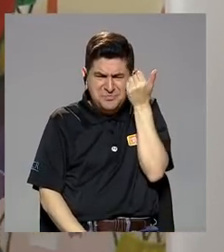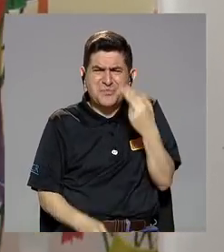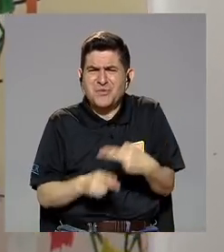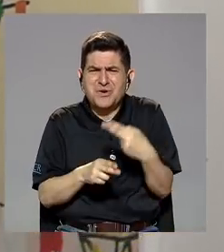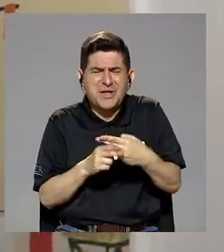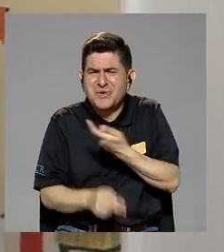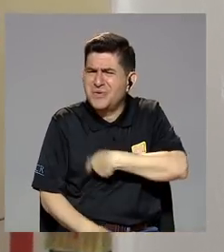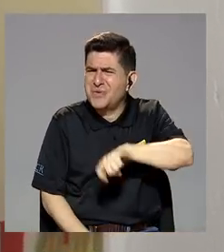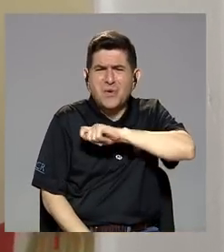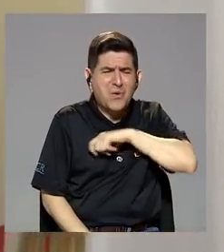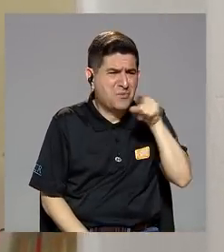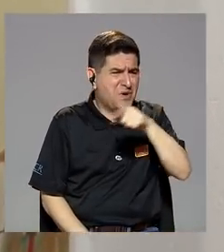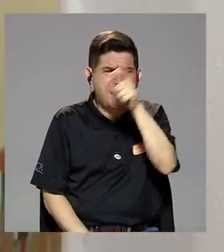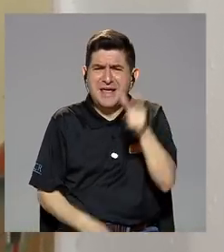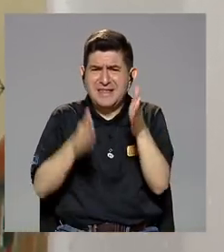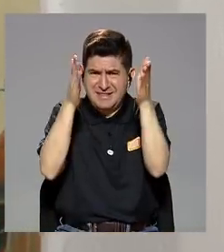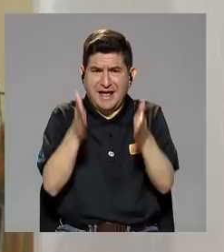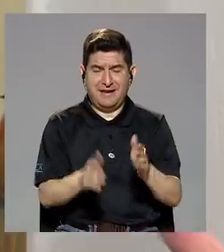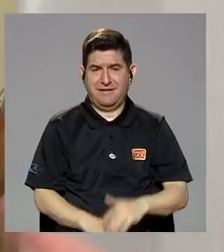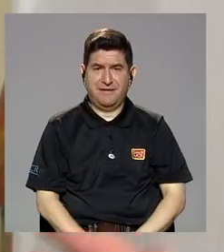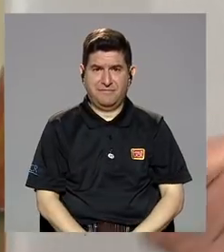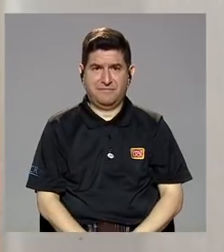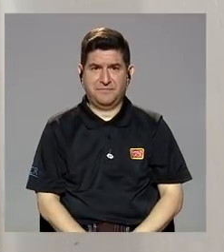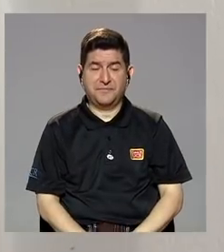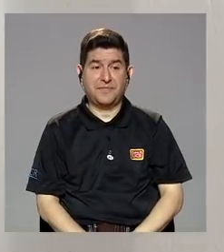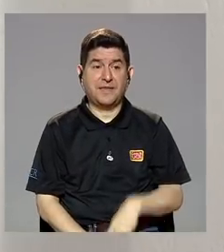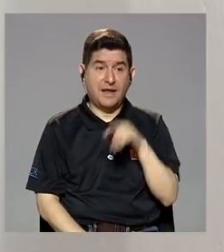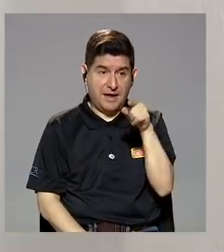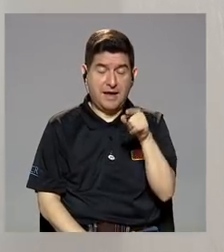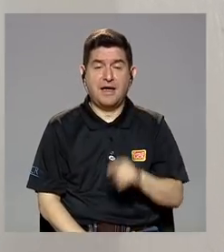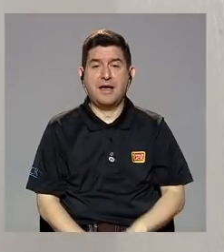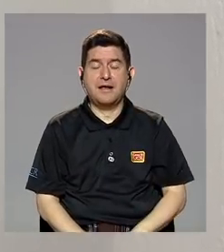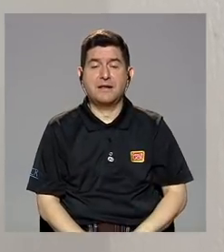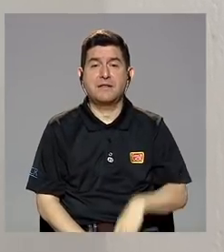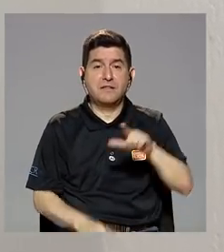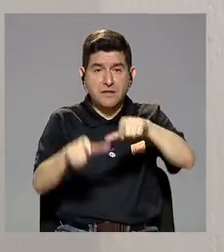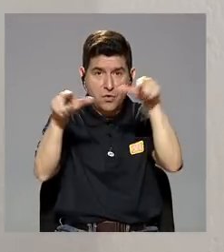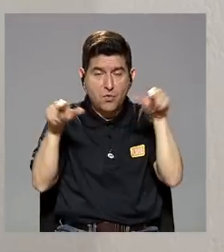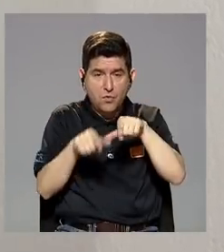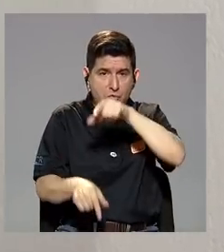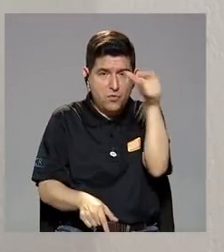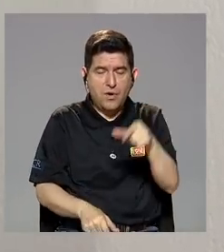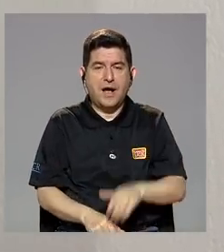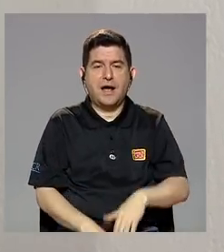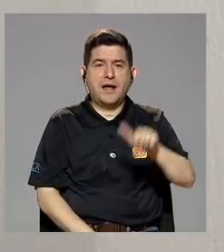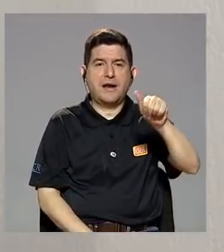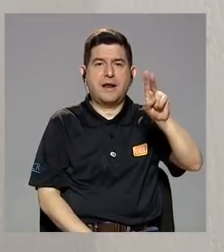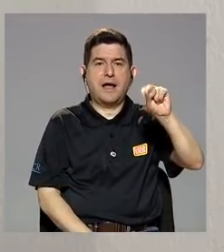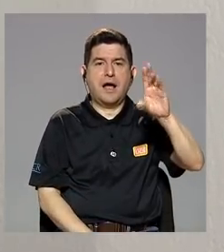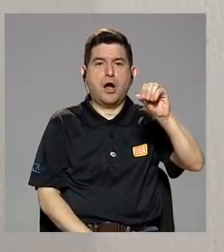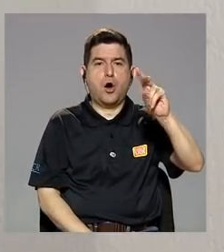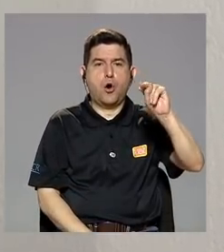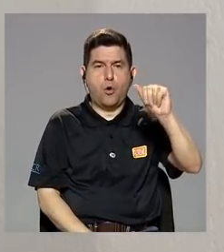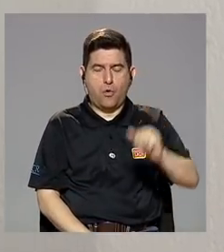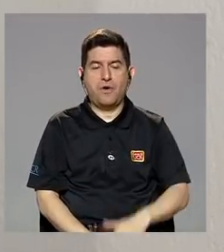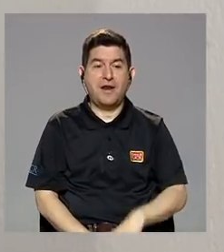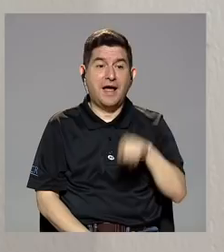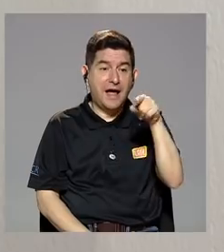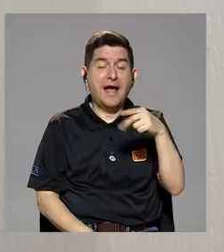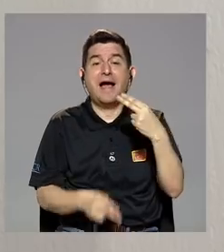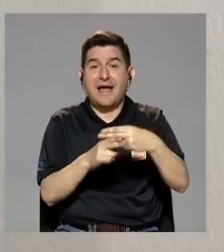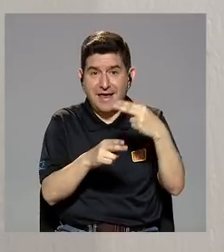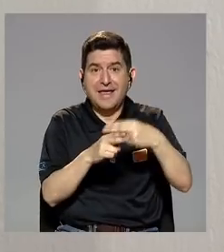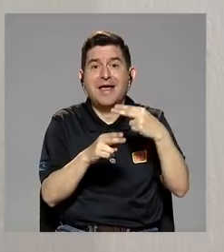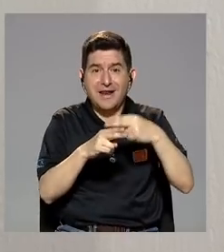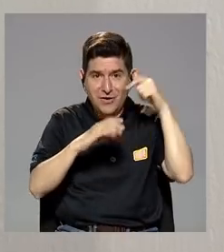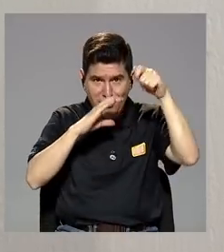puso un nombre español siendo el italiano resulta que él es de ancona en italia y ahí en el cine donde él iba cuando un niño se